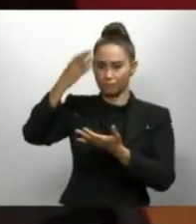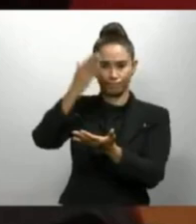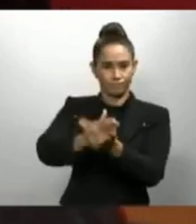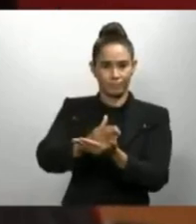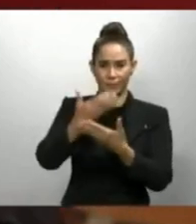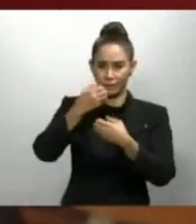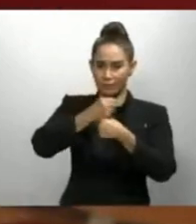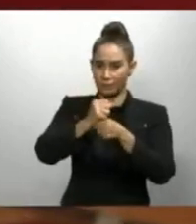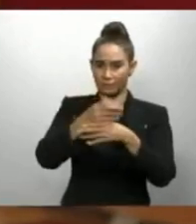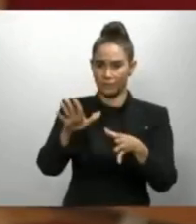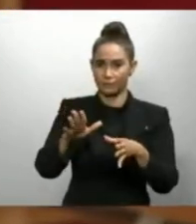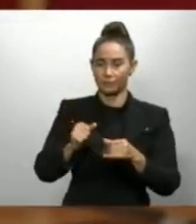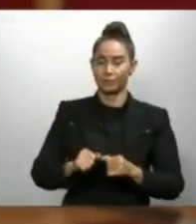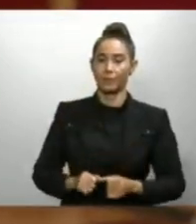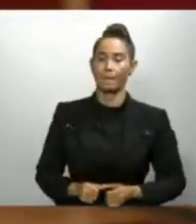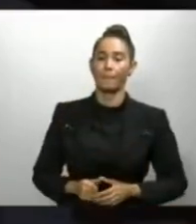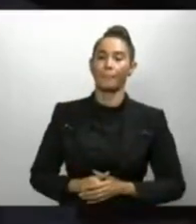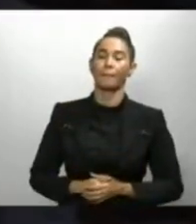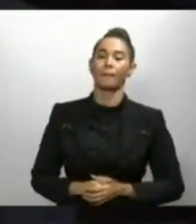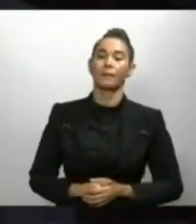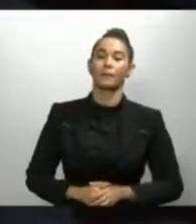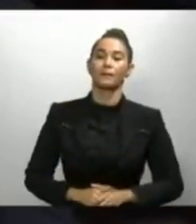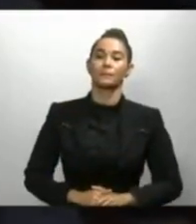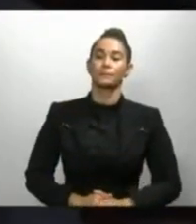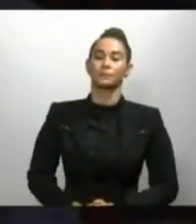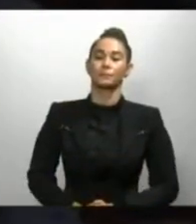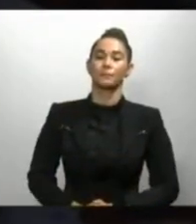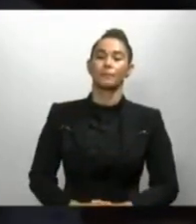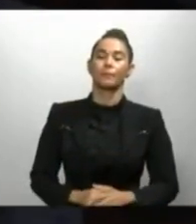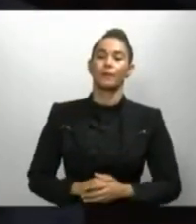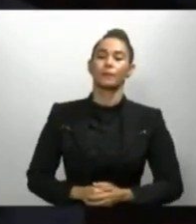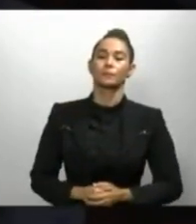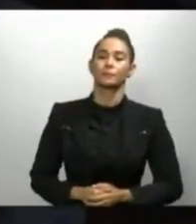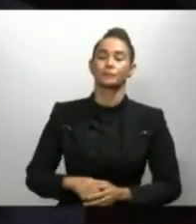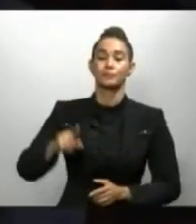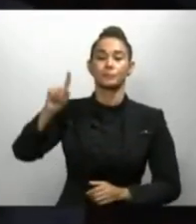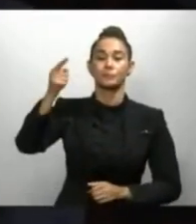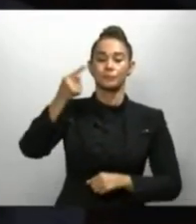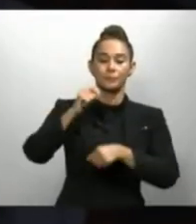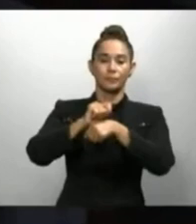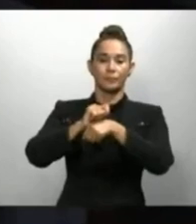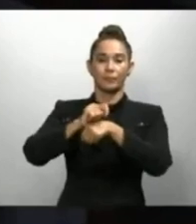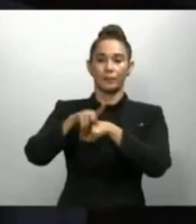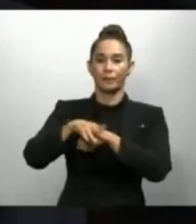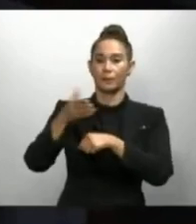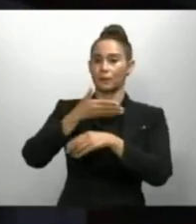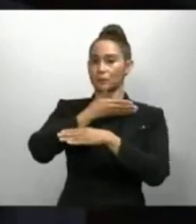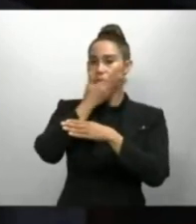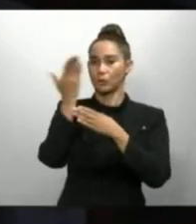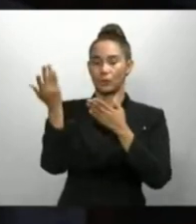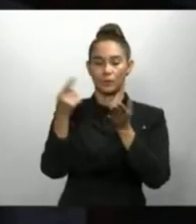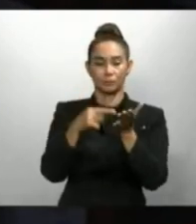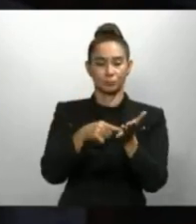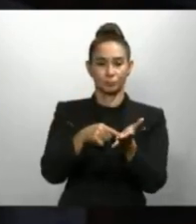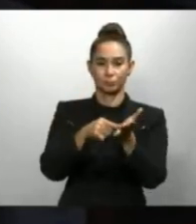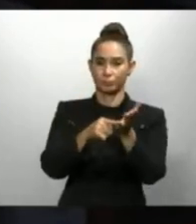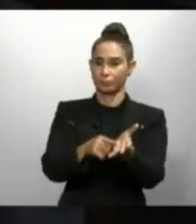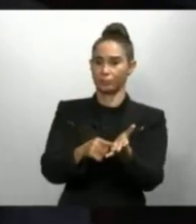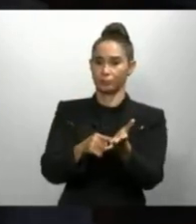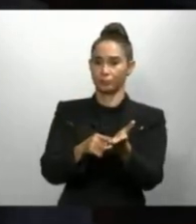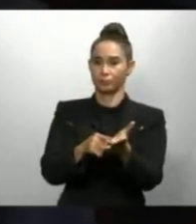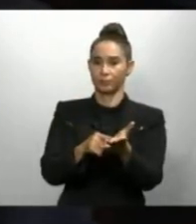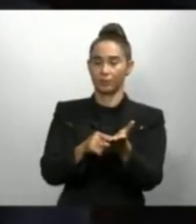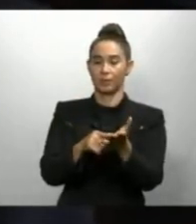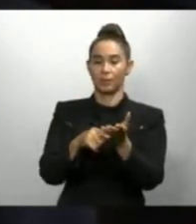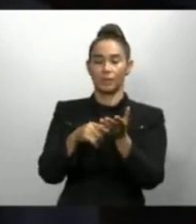práctica? Sí, primero, en las áreas turísticas no hay ninguna evidencia de